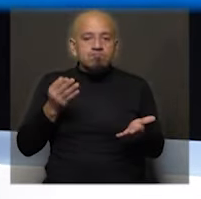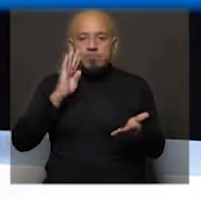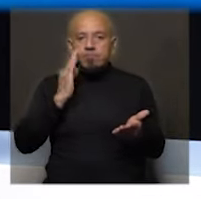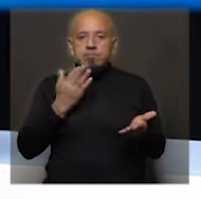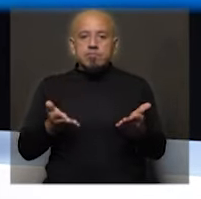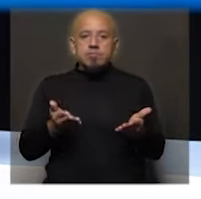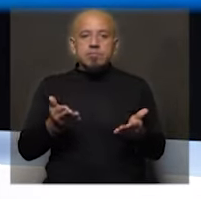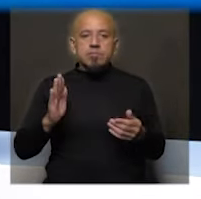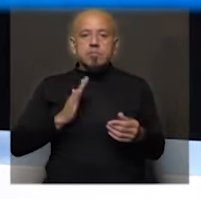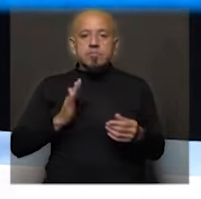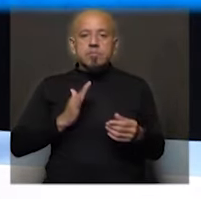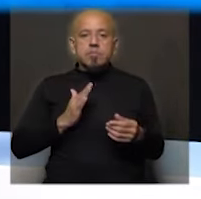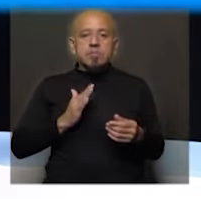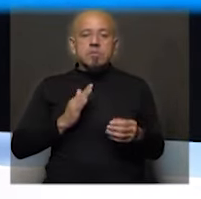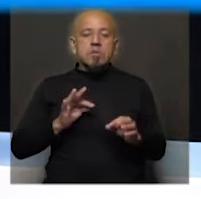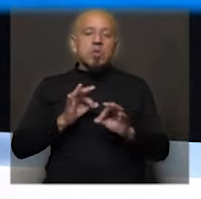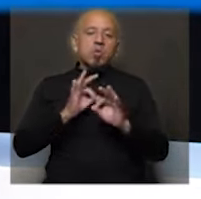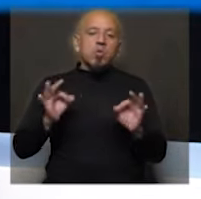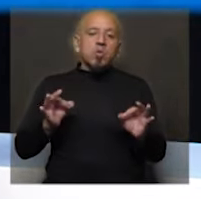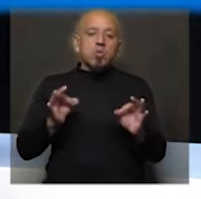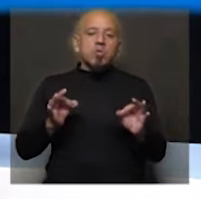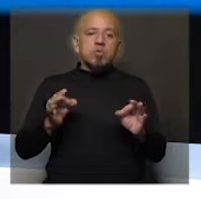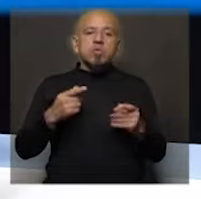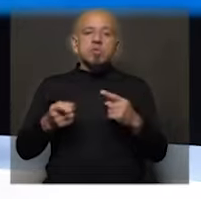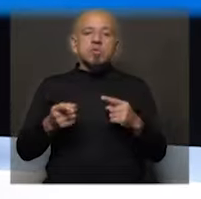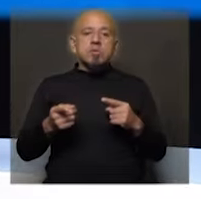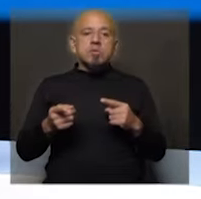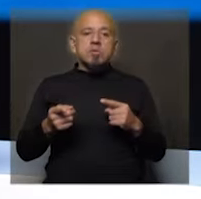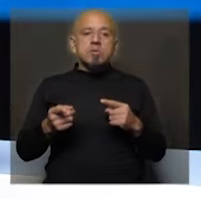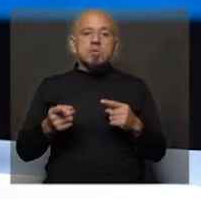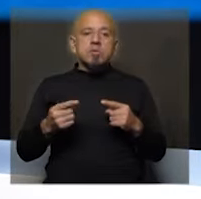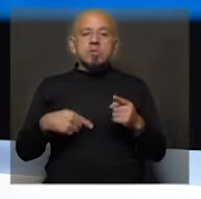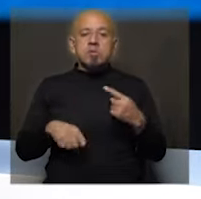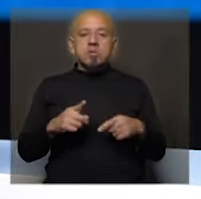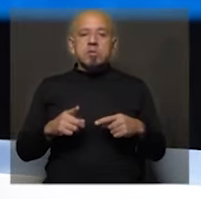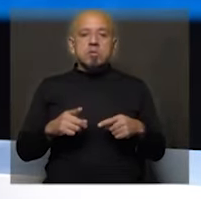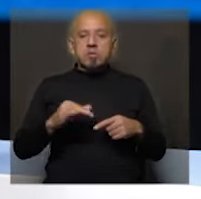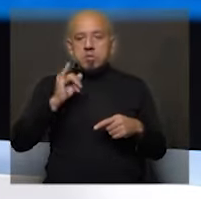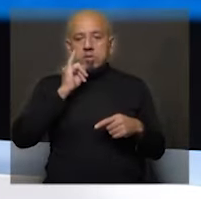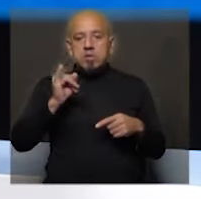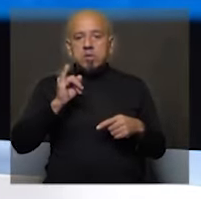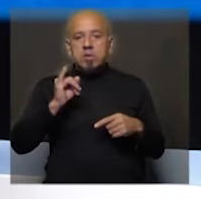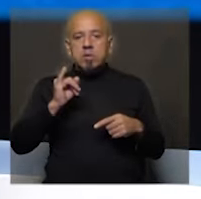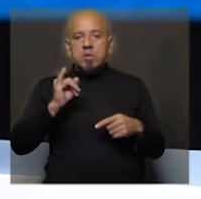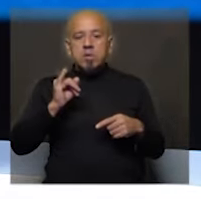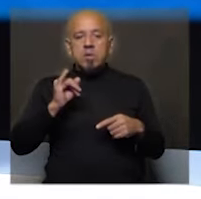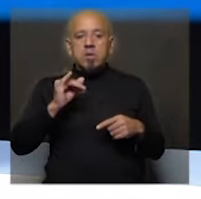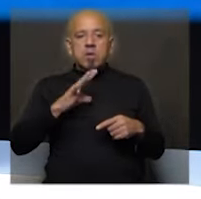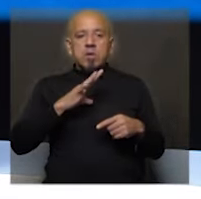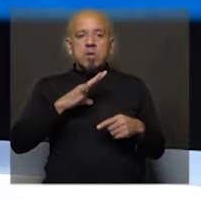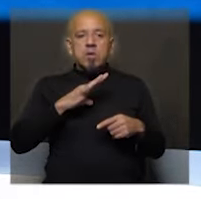aquellas mujeres o que todavía no no logran enunciar no solo denunciar enunciar lo que les está